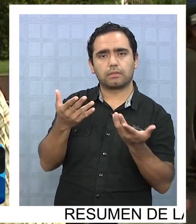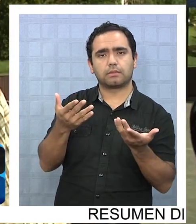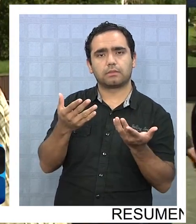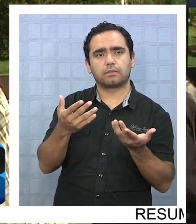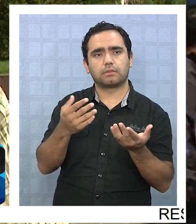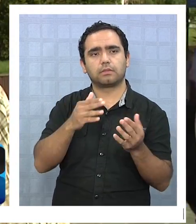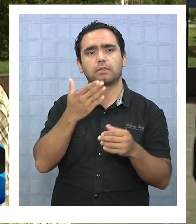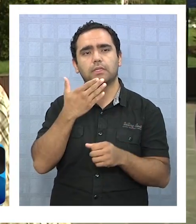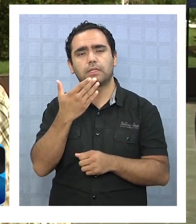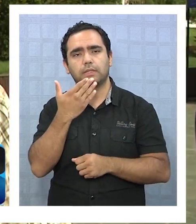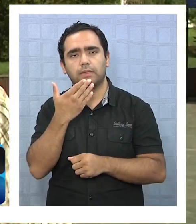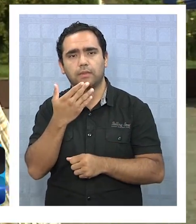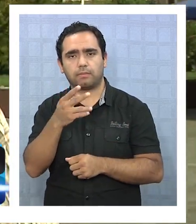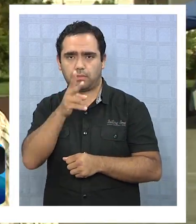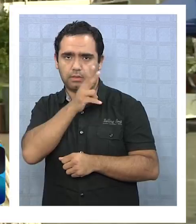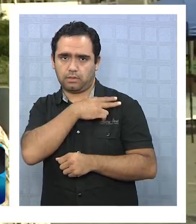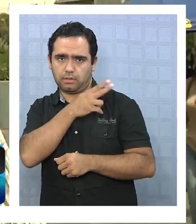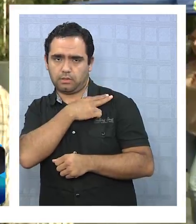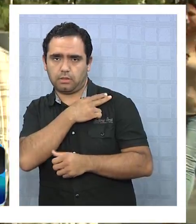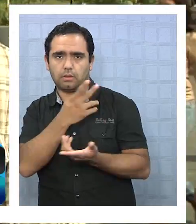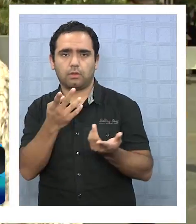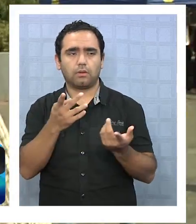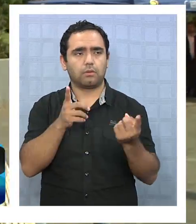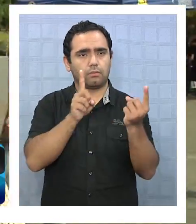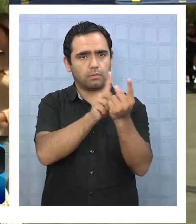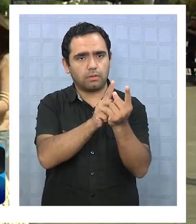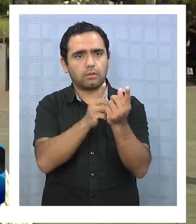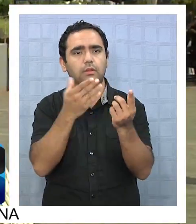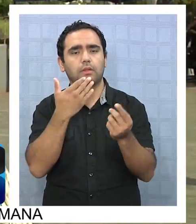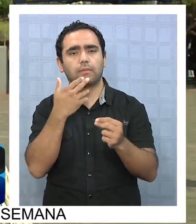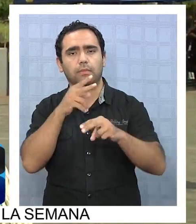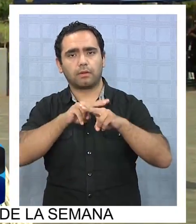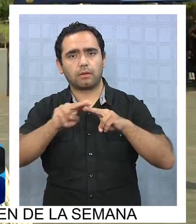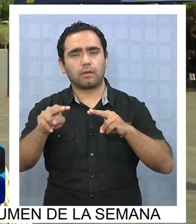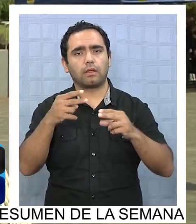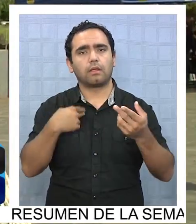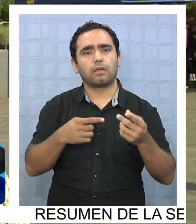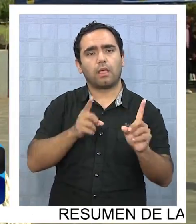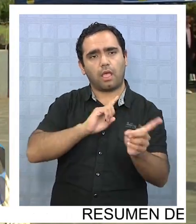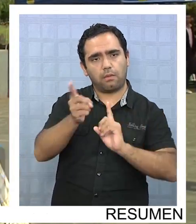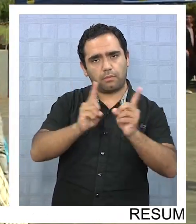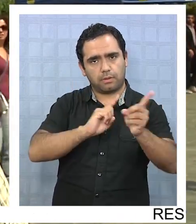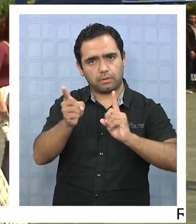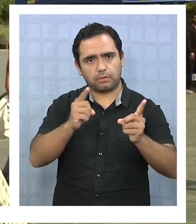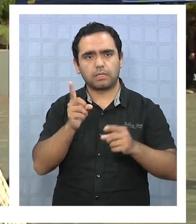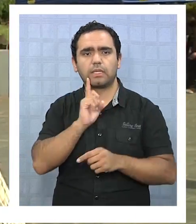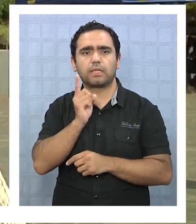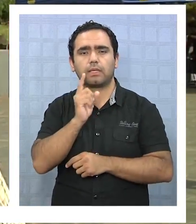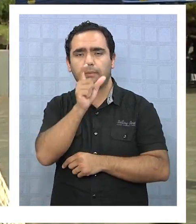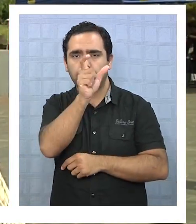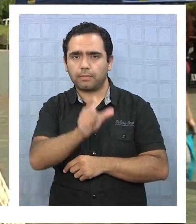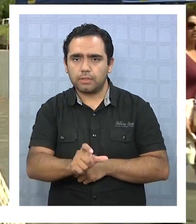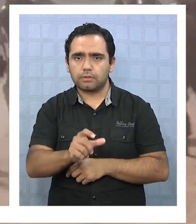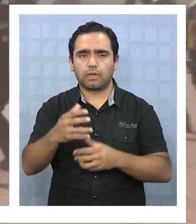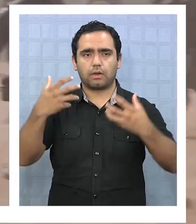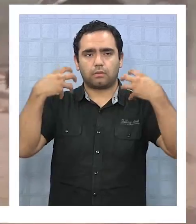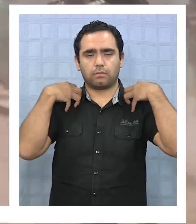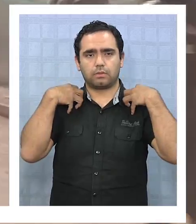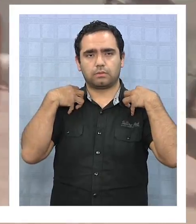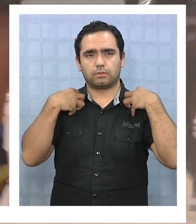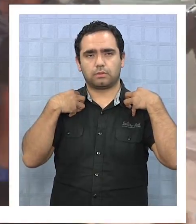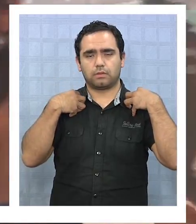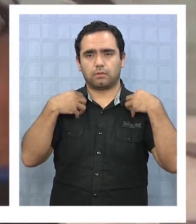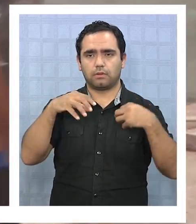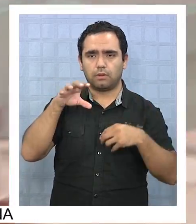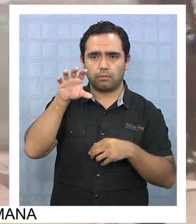También he hablado con el mando institucional, quien también está realizando los sumarios administrativos correspondientes para determinar quién fue el responsable de